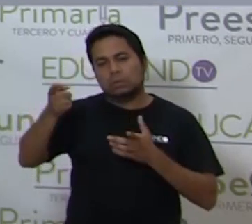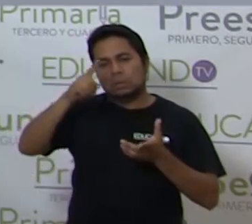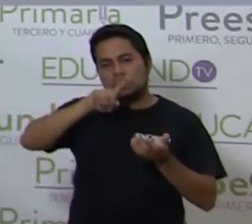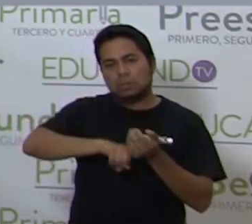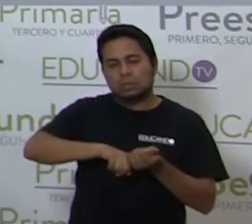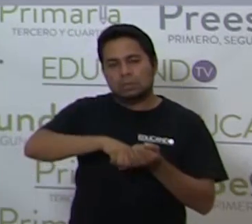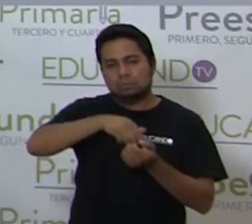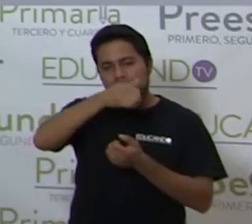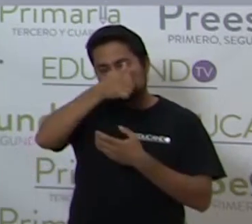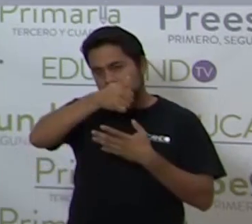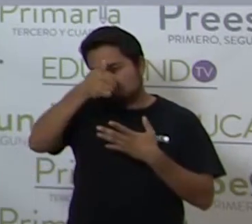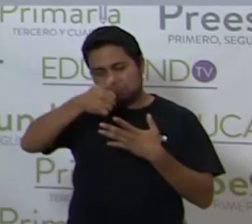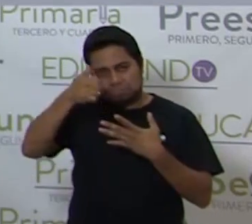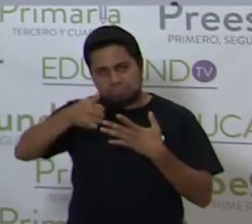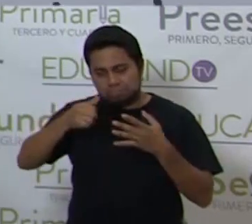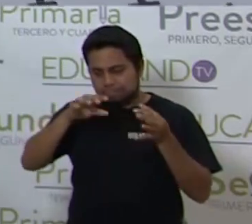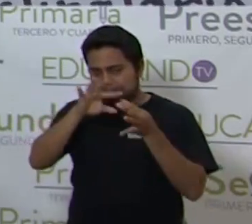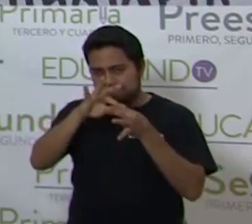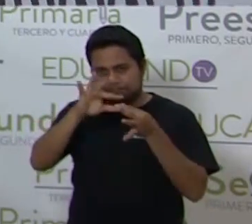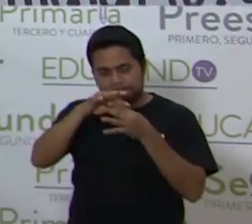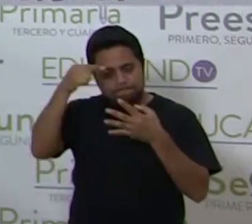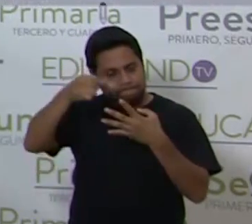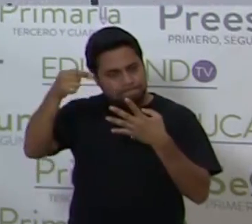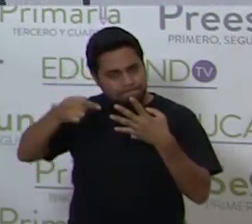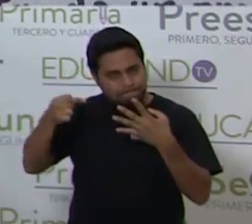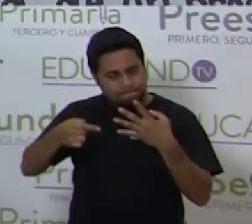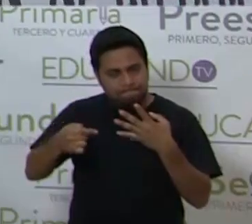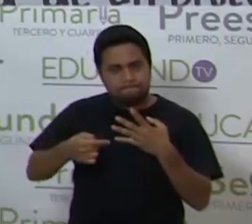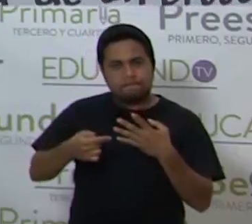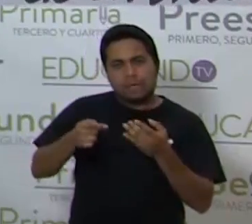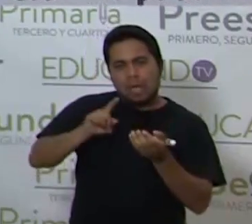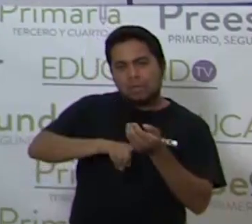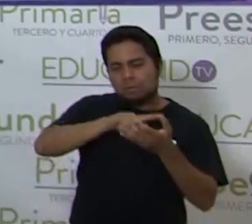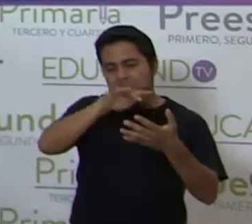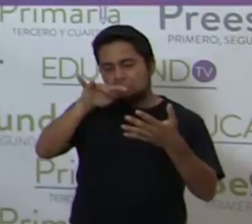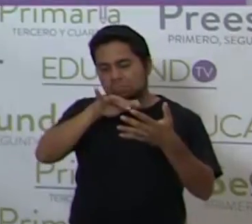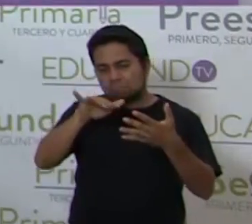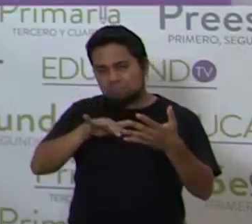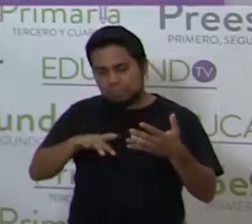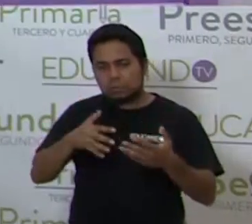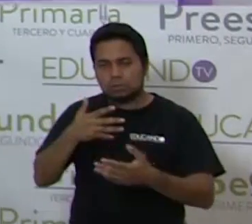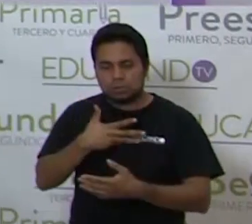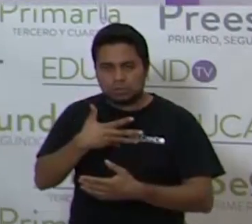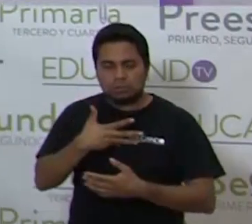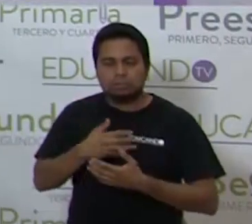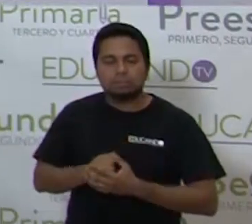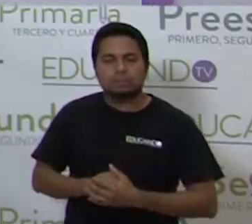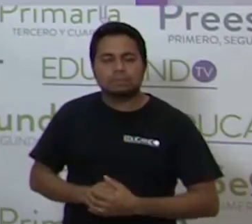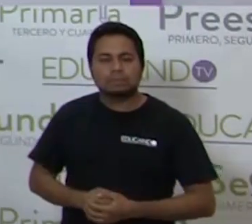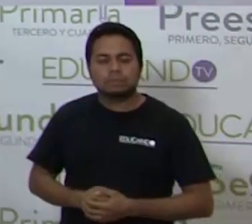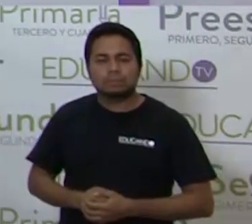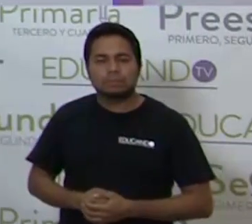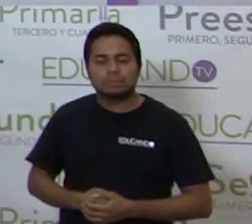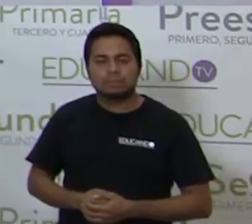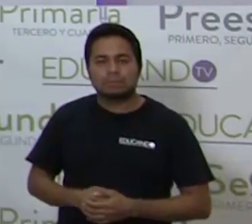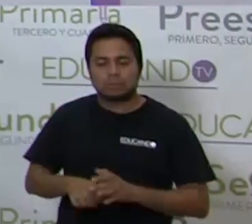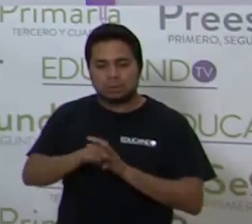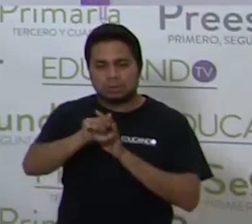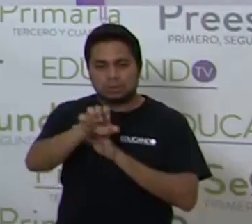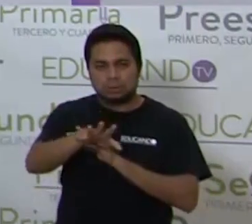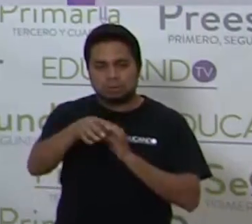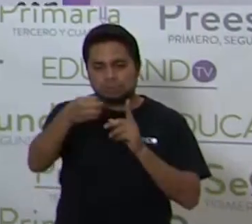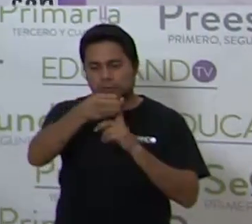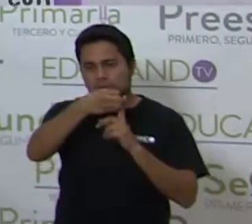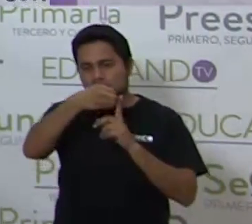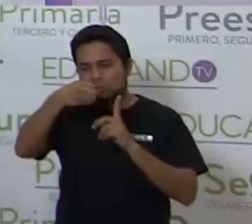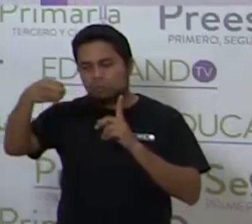de las indicaciones y de las instrucciones que dicho texto tiene que realizar. Estamos hablando de que el orden